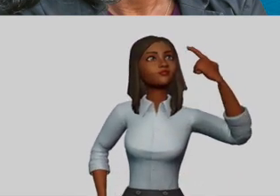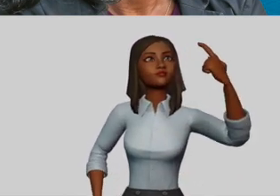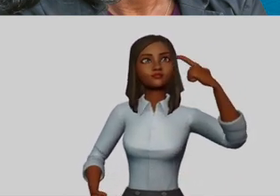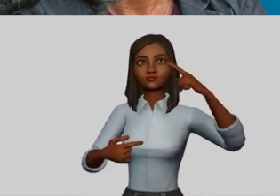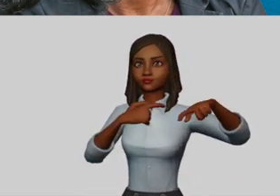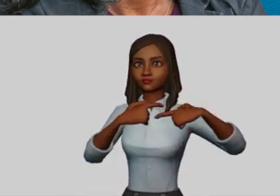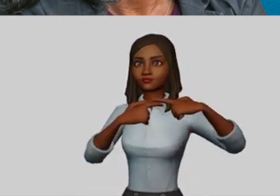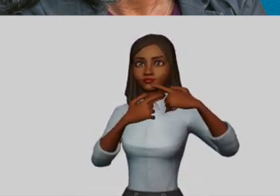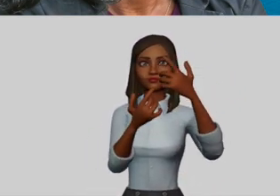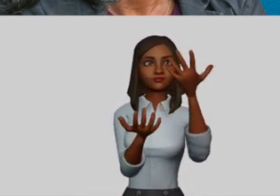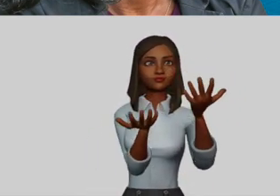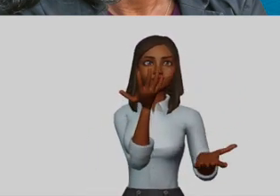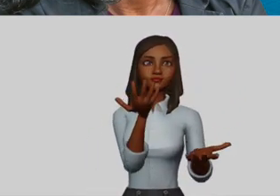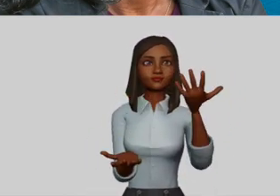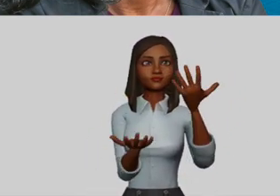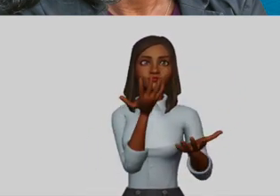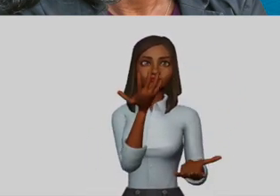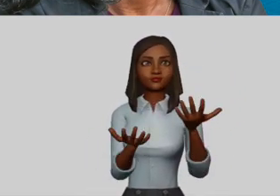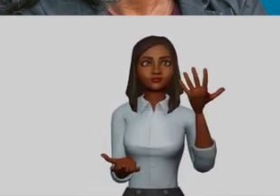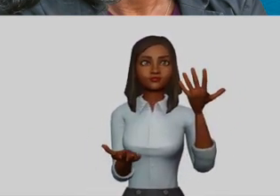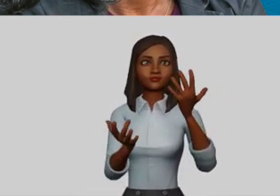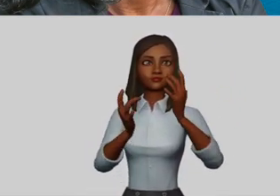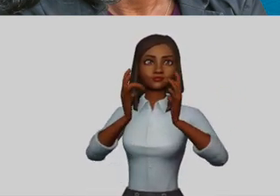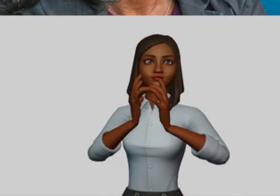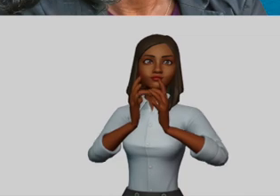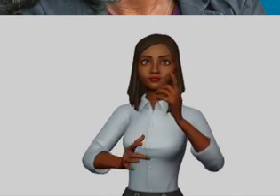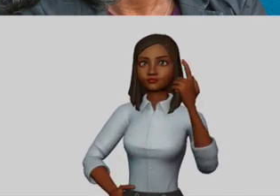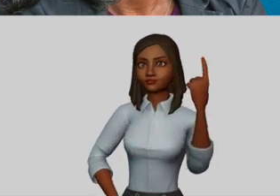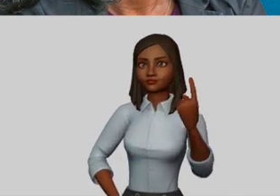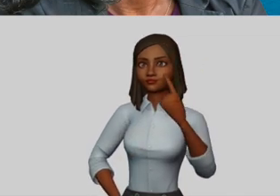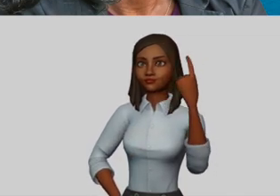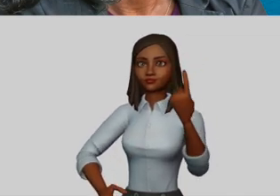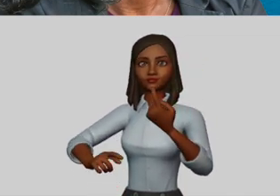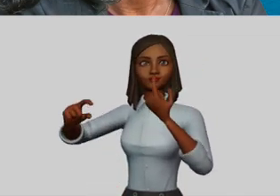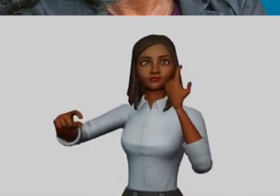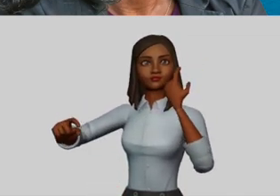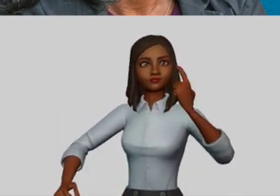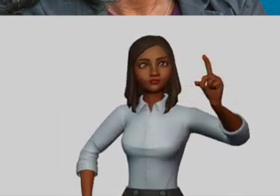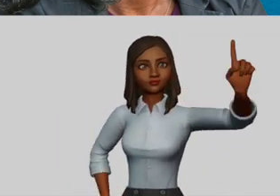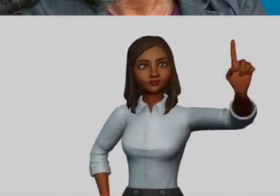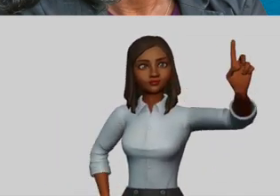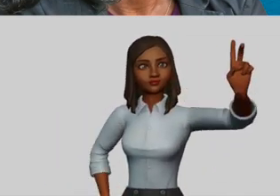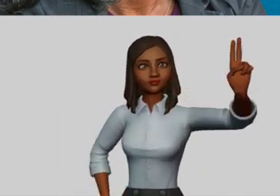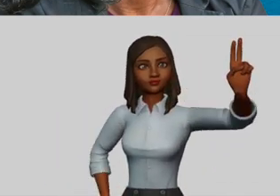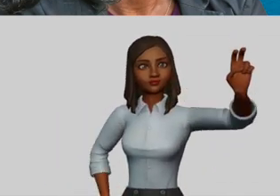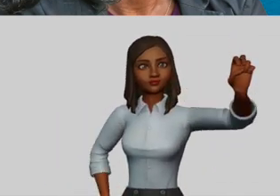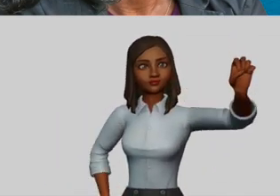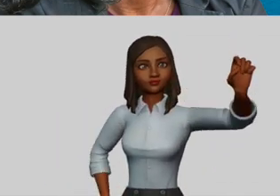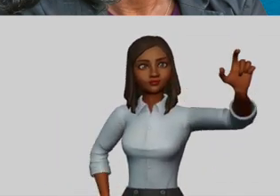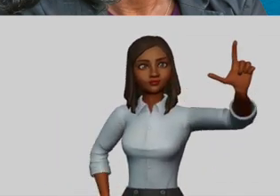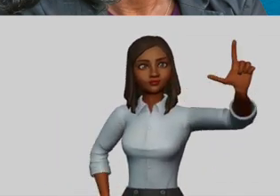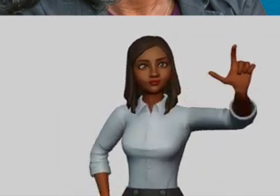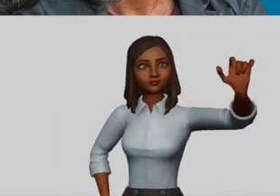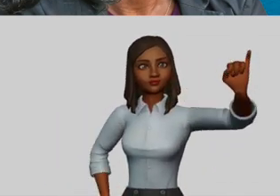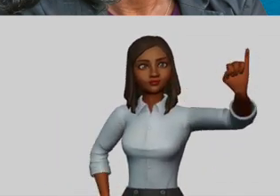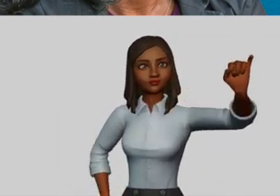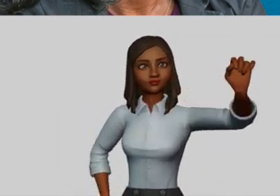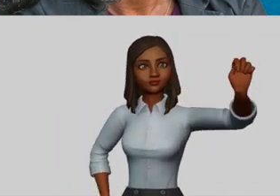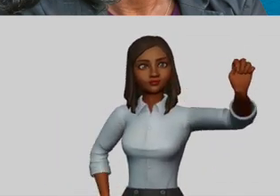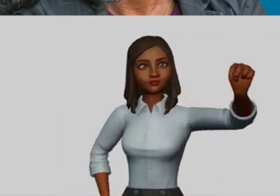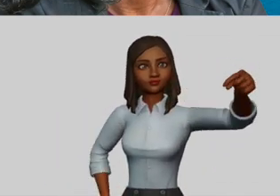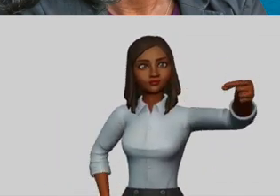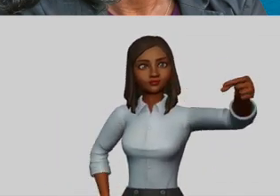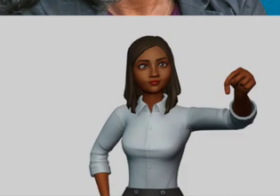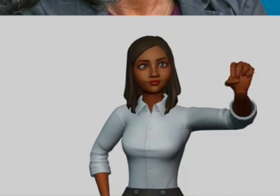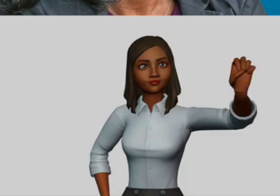Pero, mami, ok, tú te quieres ir, conseguiste el dinero yo. Yo misma fue que conseguí la colegiatura para ir a China. Jovete.